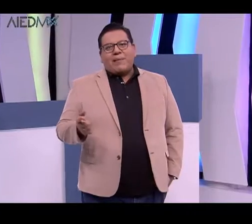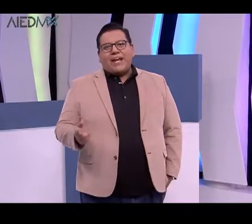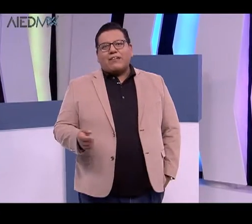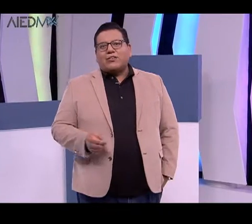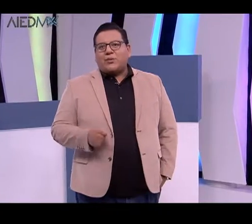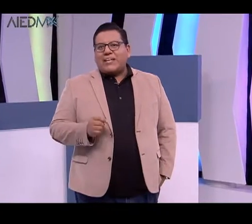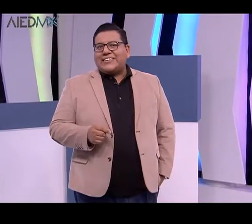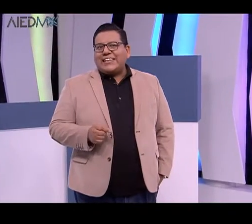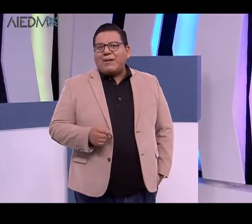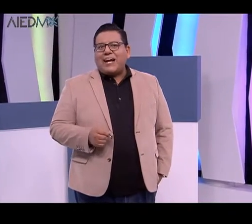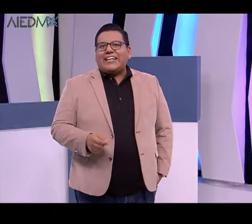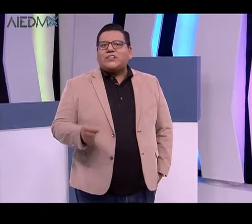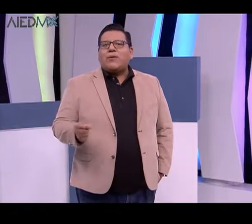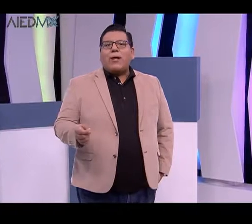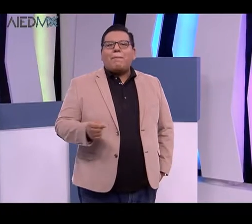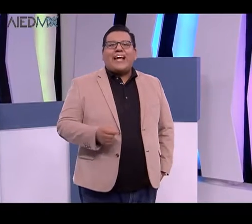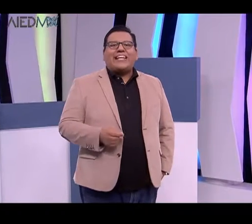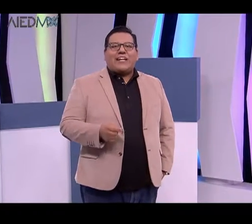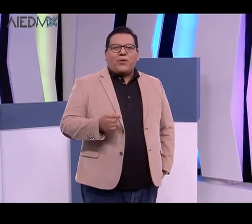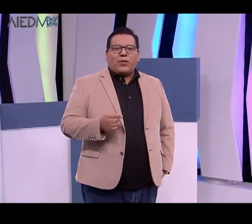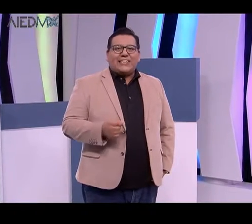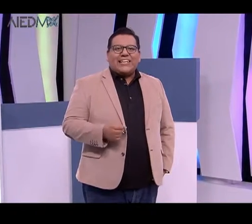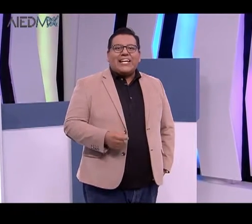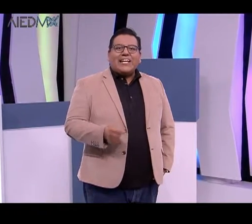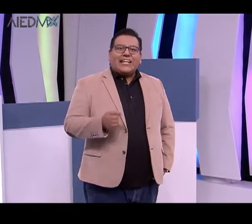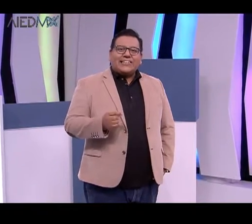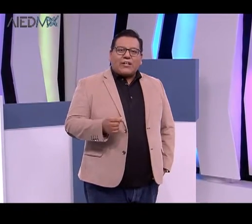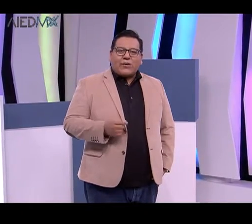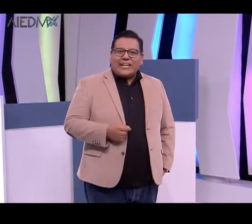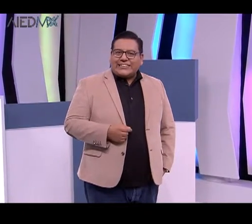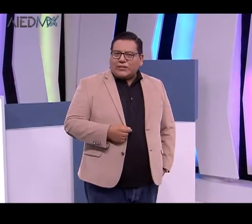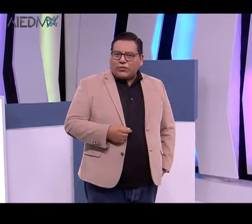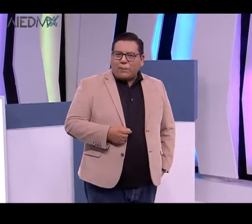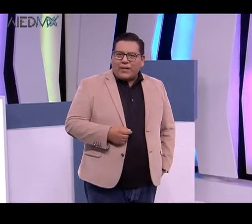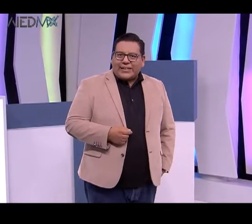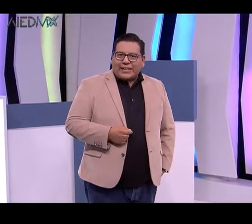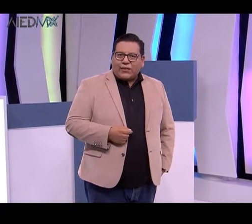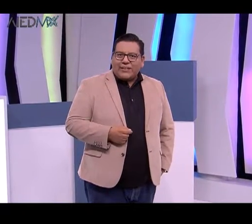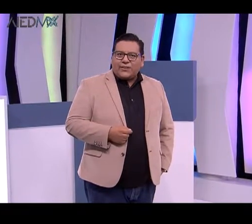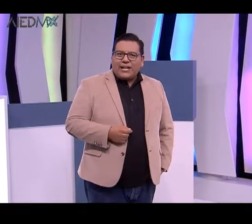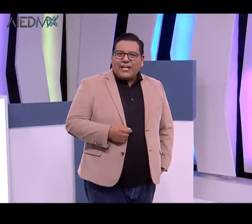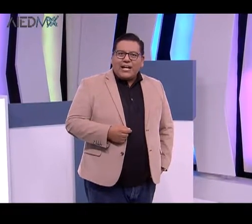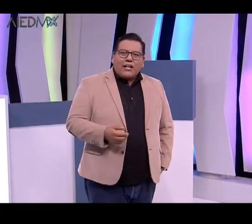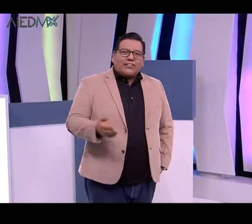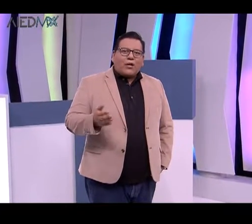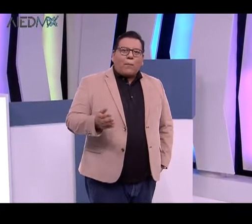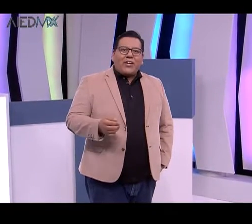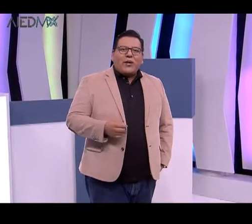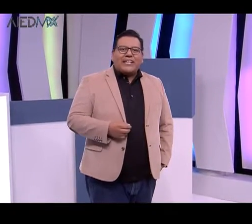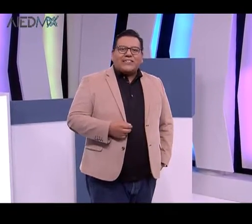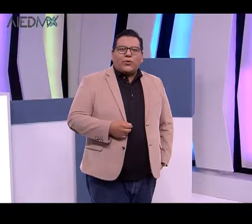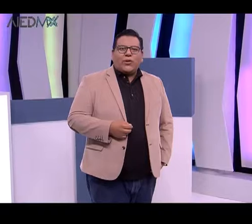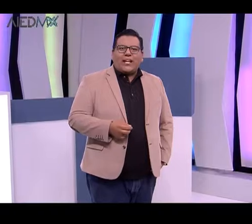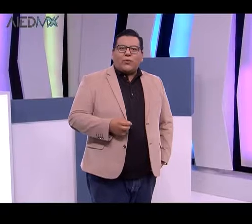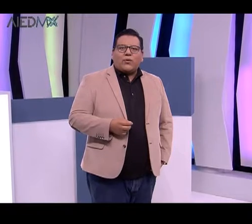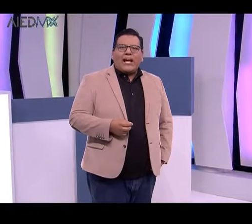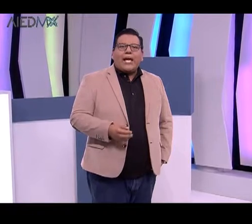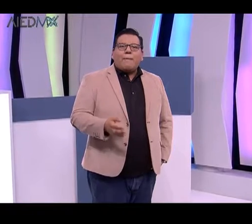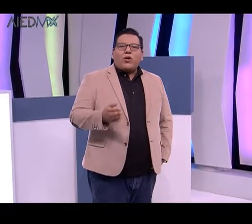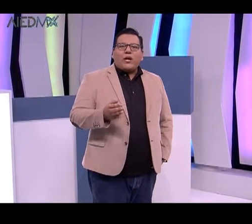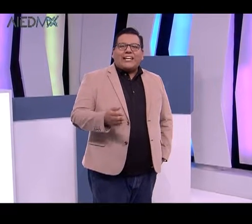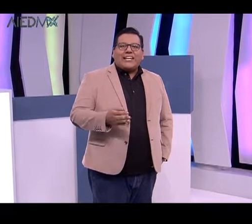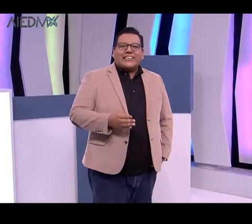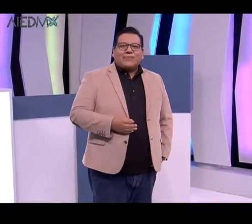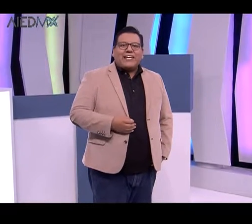Y para hablarnos sobre este tema y sobre una planta de biodiesel que desarrolla el Instituto Politécnico Nacional, nos acompañó en el estudio la